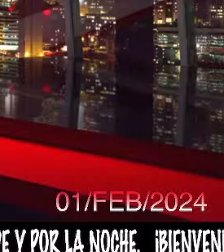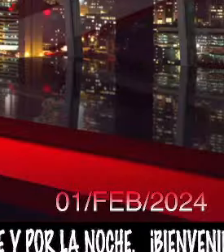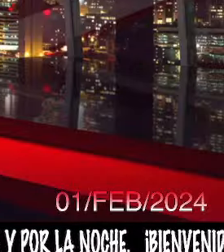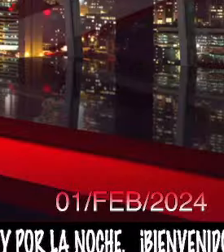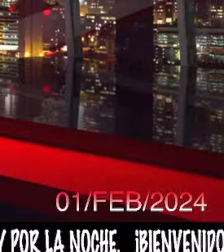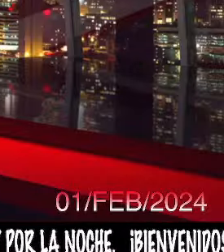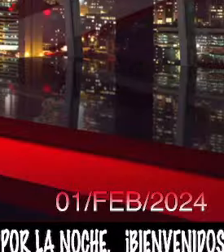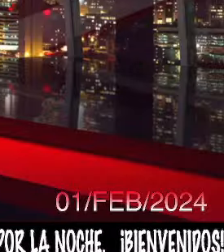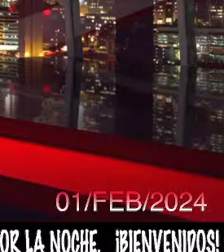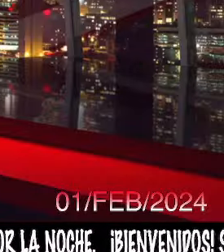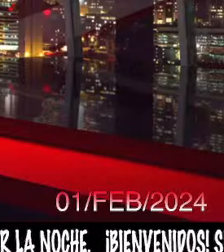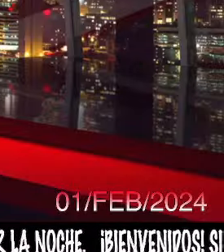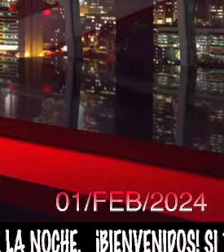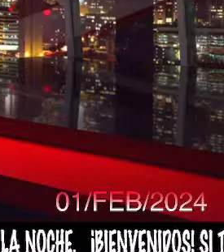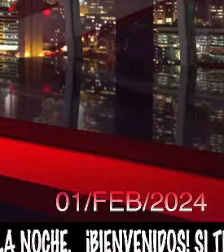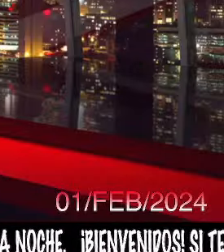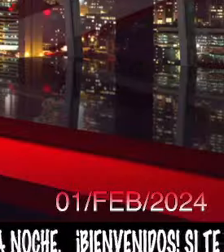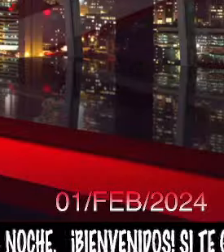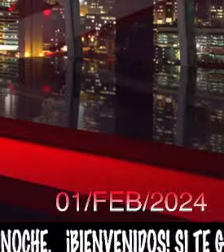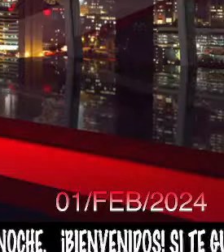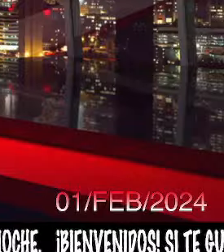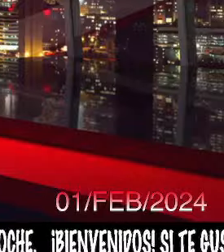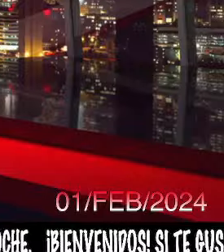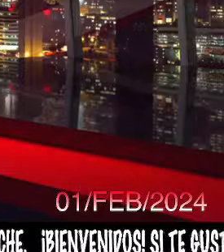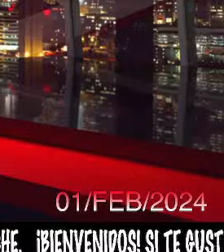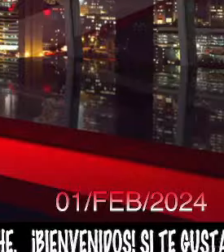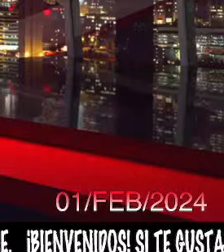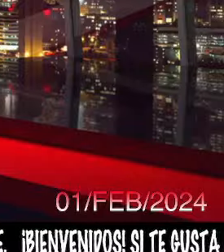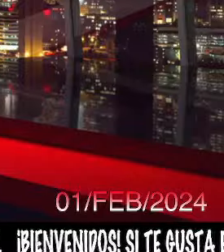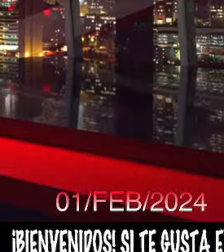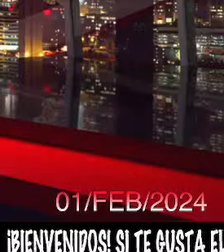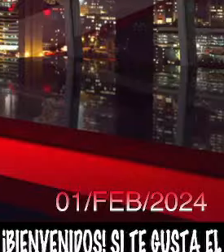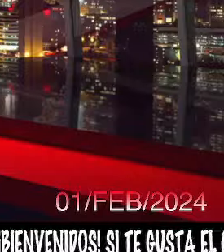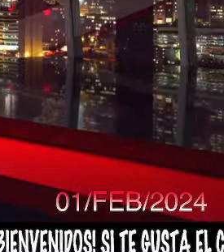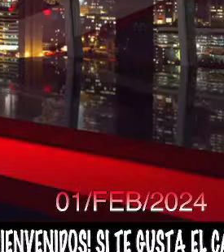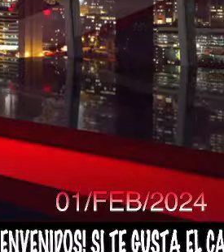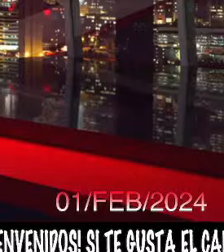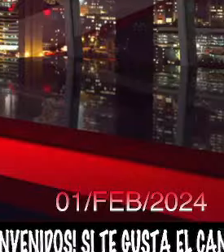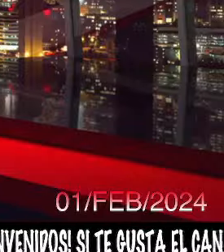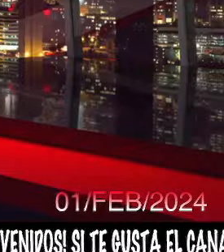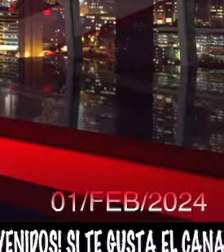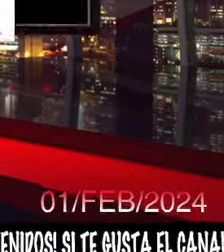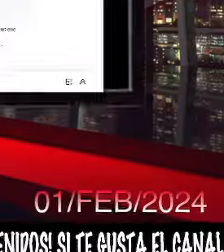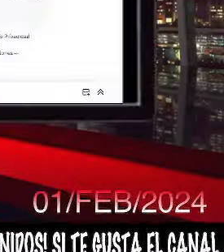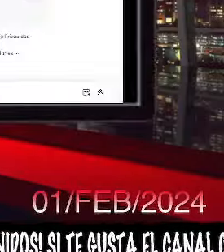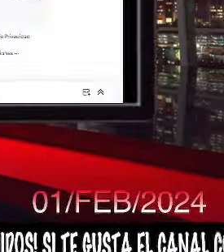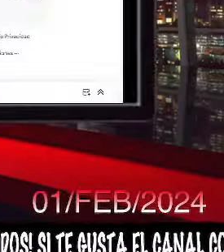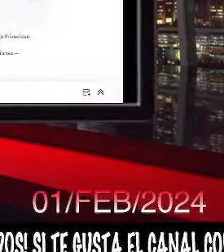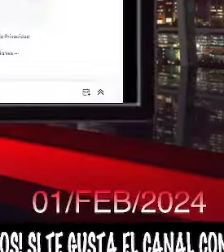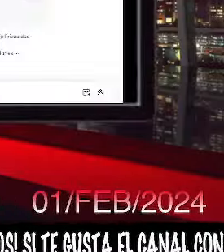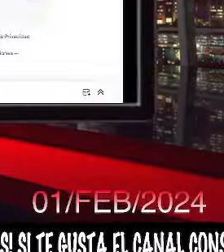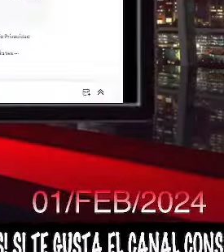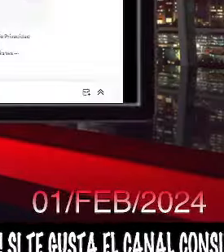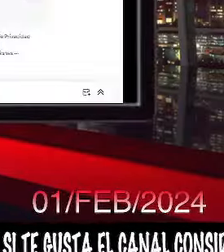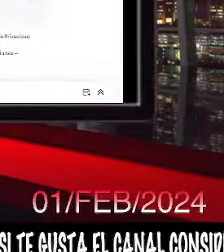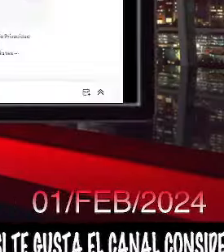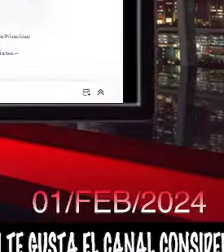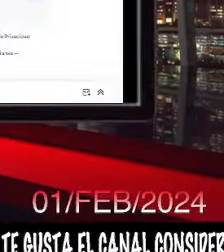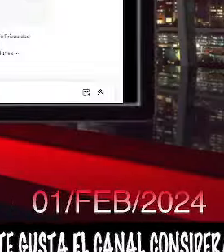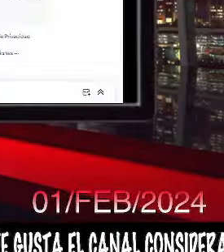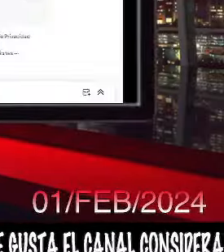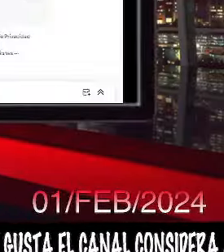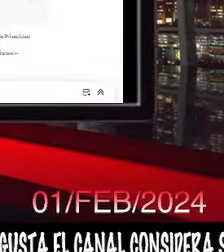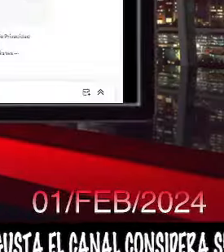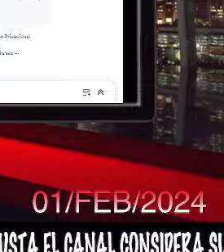ahí en la sesión extraordinaria del INE. Sergio Gutiérrez Luna, diputado morenista, le da la bienvenida a su compañero, que han